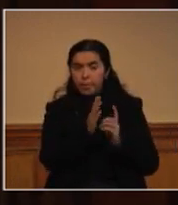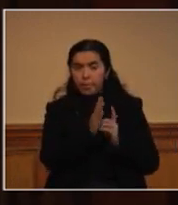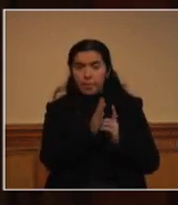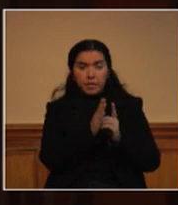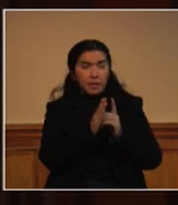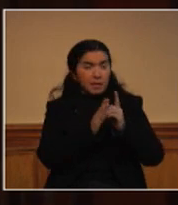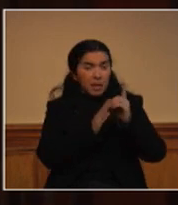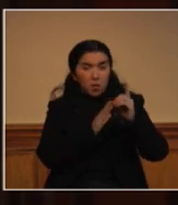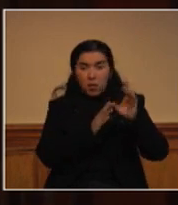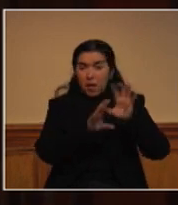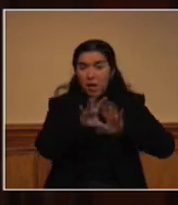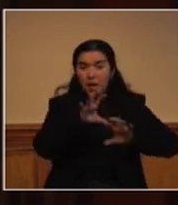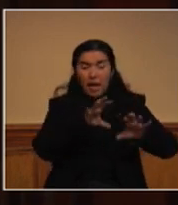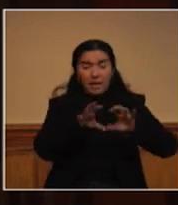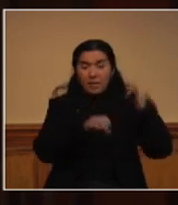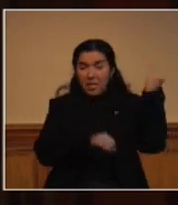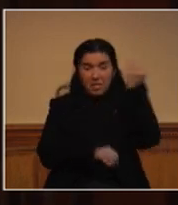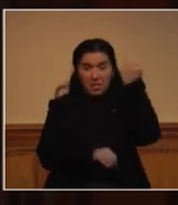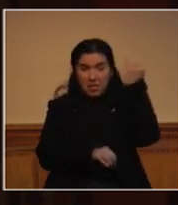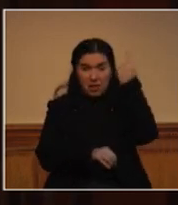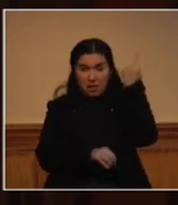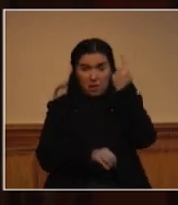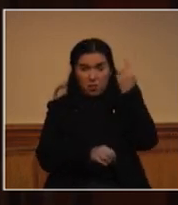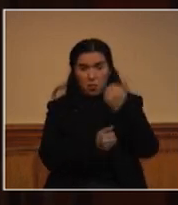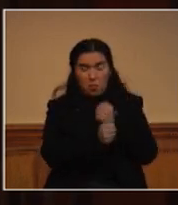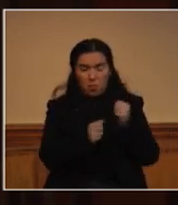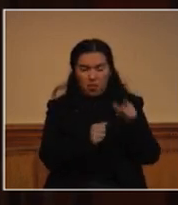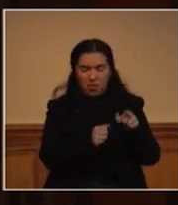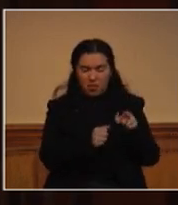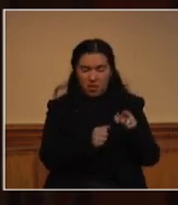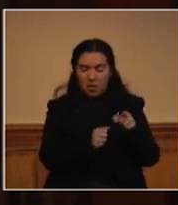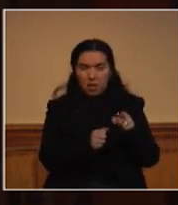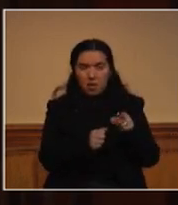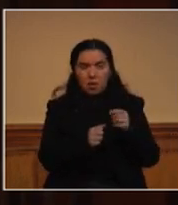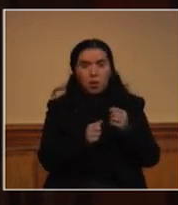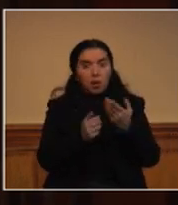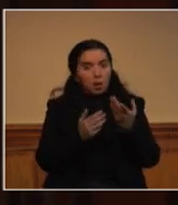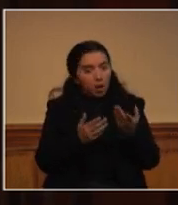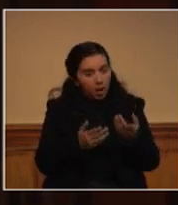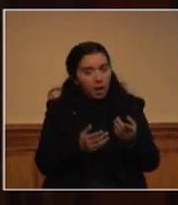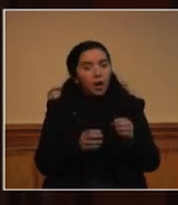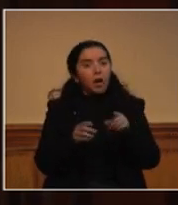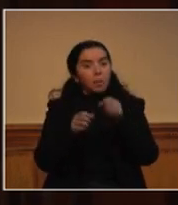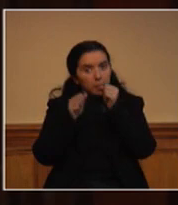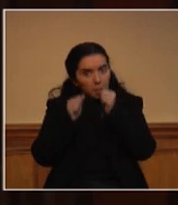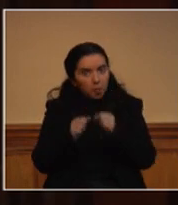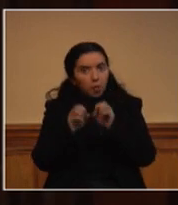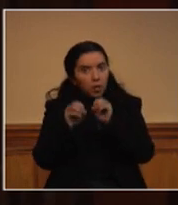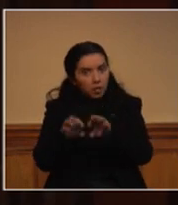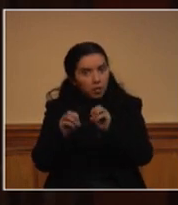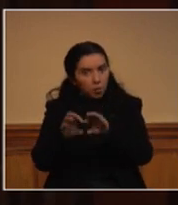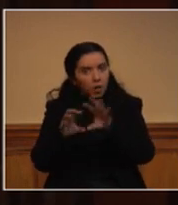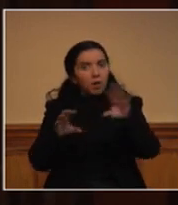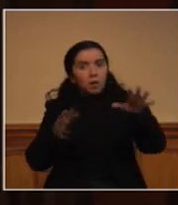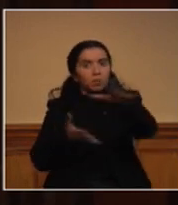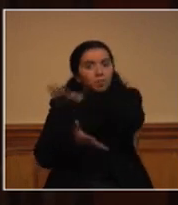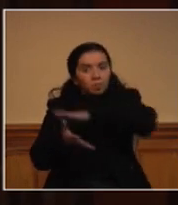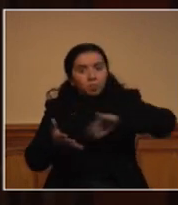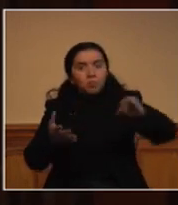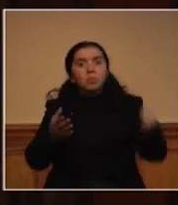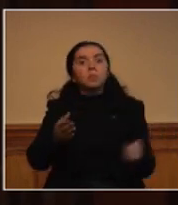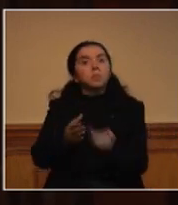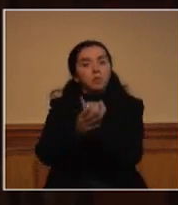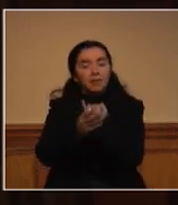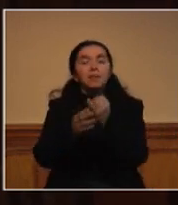desarrollar todas las actividades para la autonomía y la independencia, pueda beneficiarse de la educación en un entorno inclusivo. Y esto ha